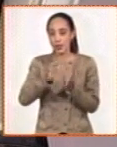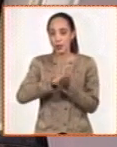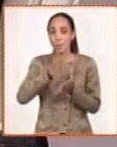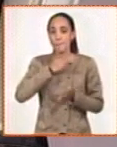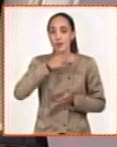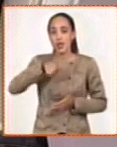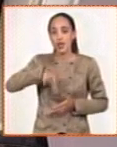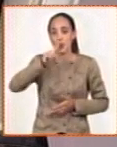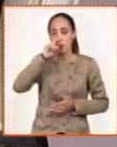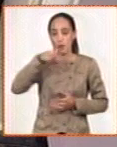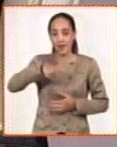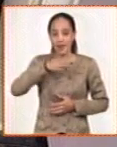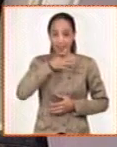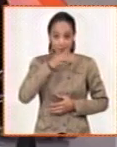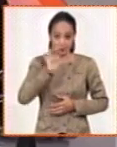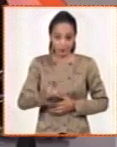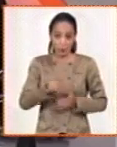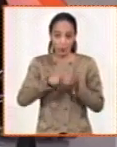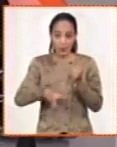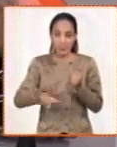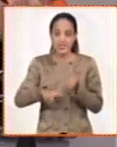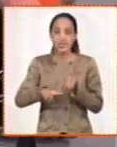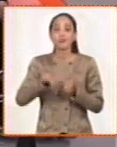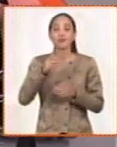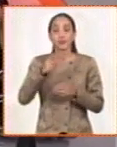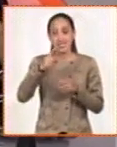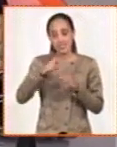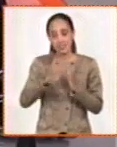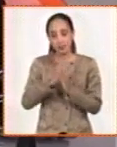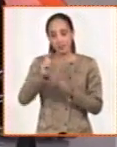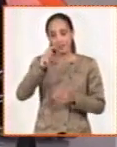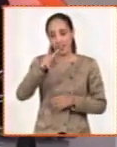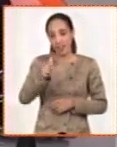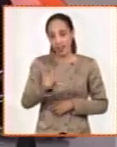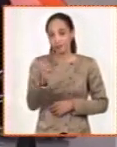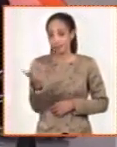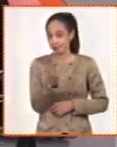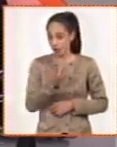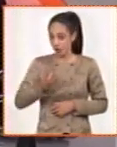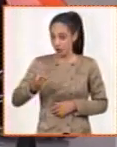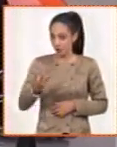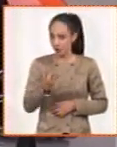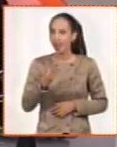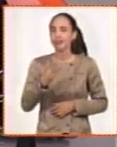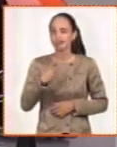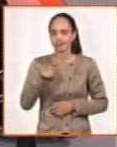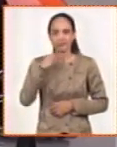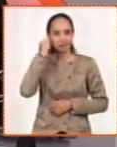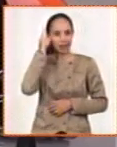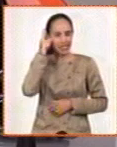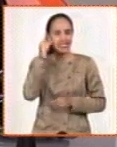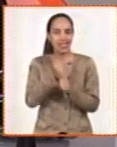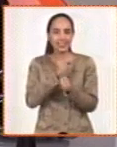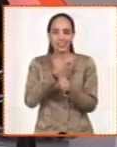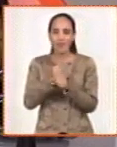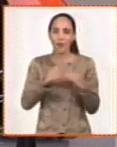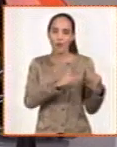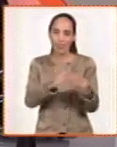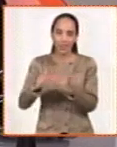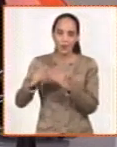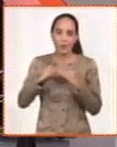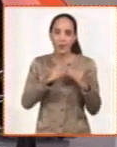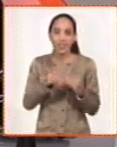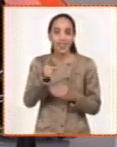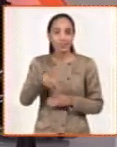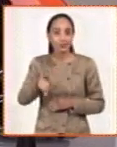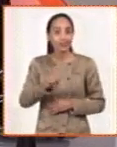bien conocido también este proyecto. Los tres, pues, con amplia experiencia en el trabajo comunitario y con quien queremos